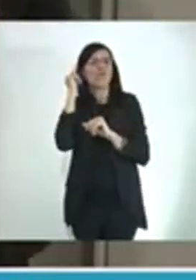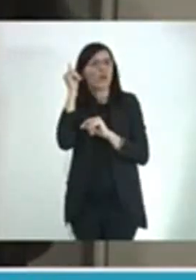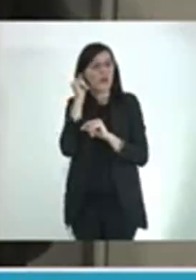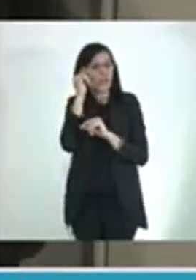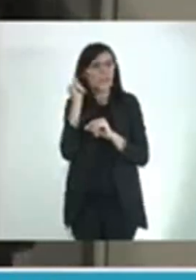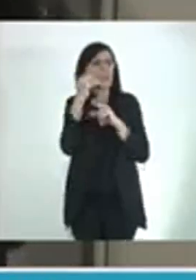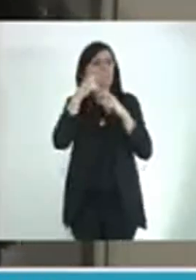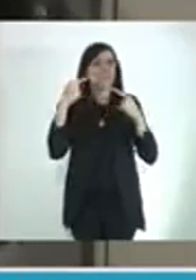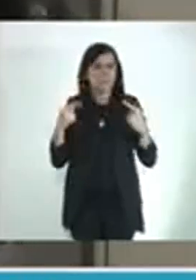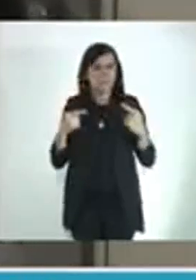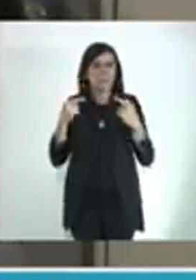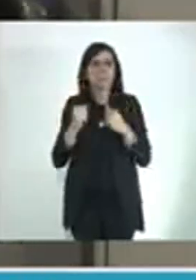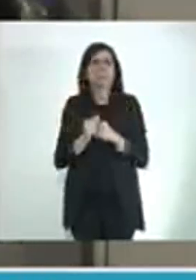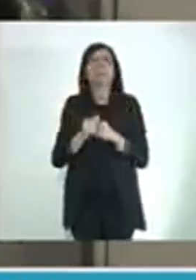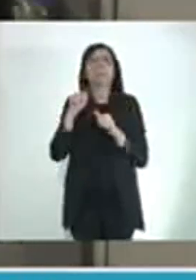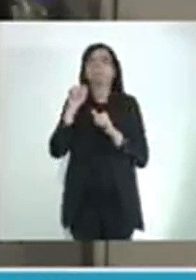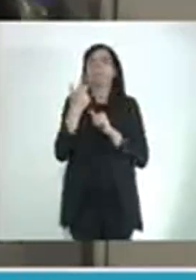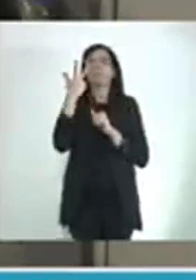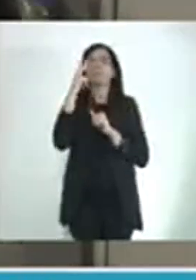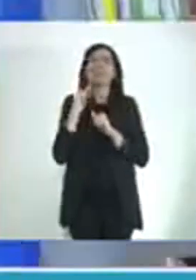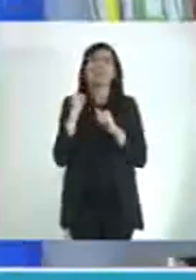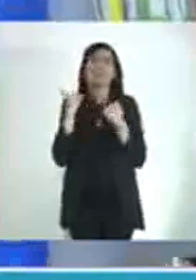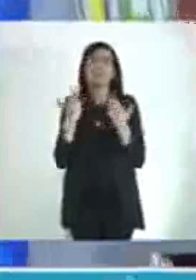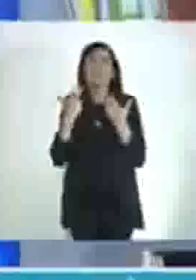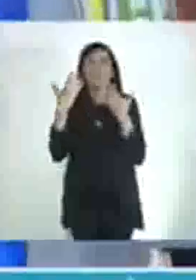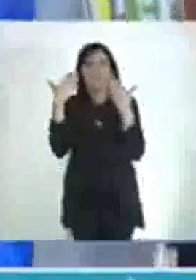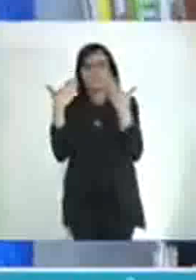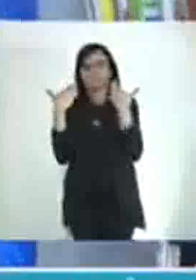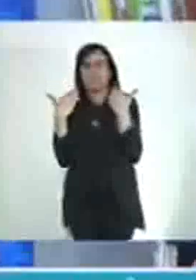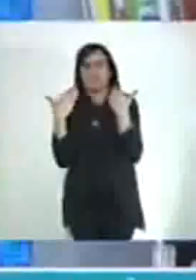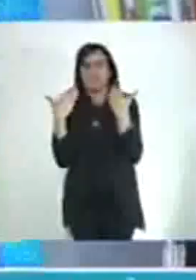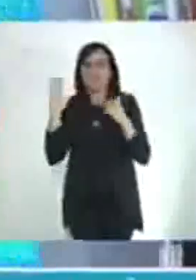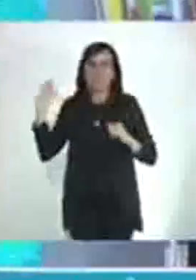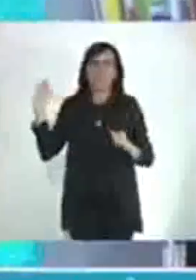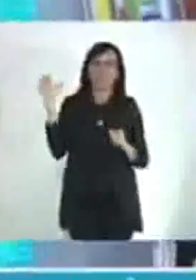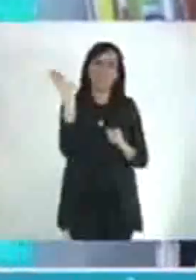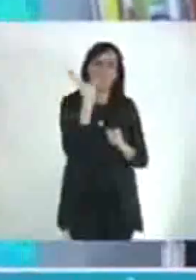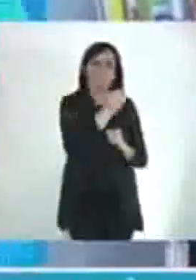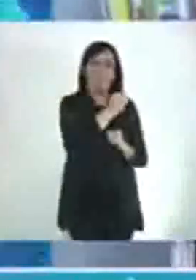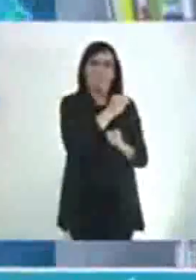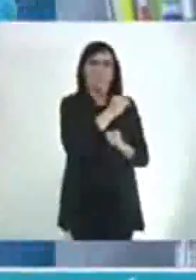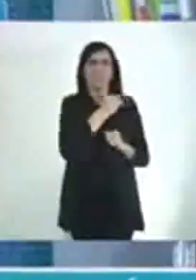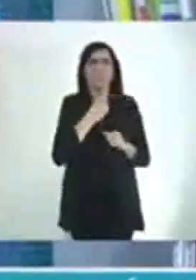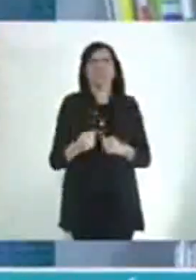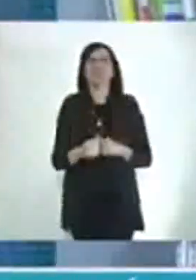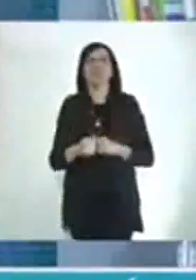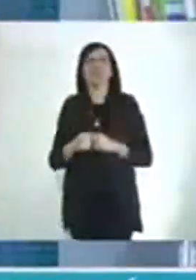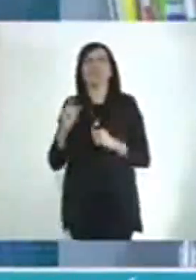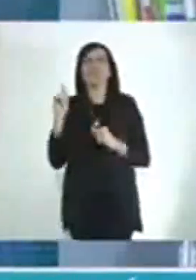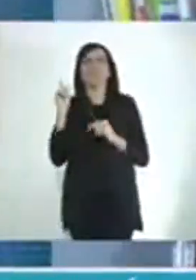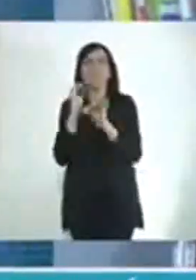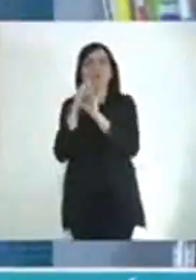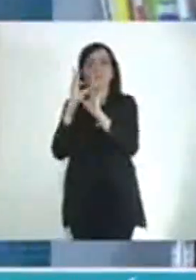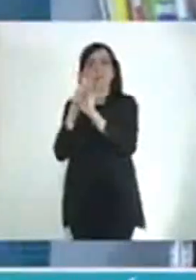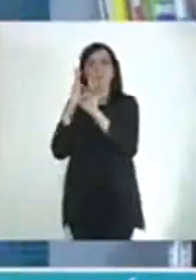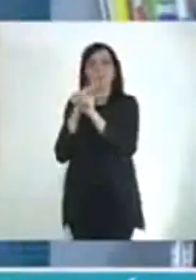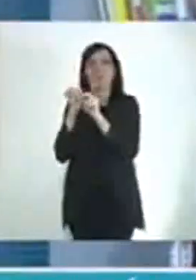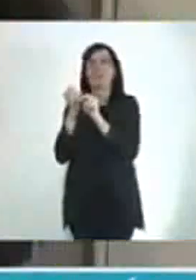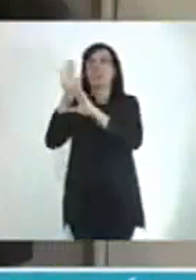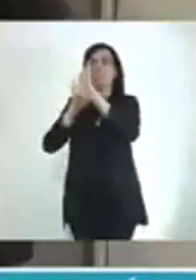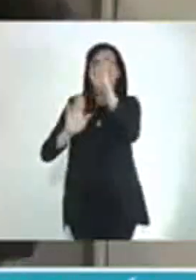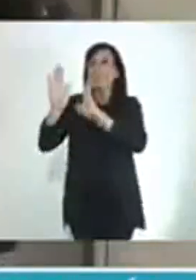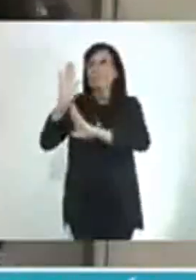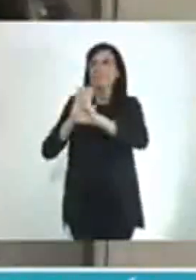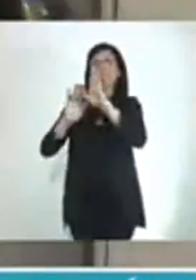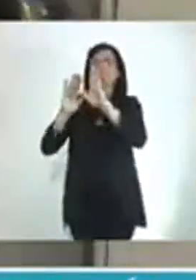jornadas, intensas jornadas del Cuarto Congreso Internacional de Educación. Así que agradecerles, por supuesto, a cada uno de ellos por tomarse su tiempo y